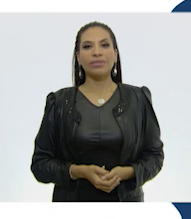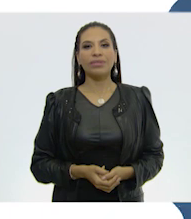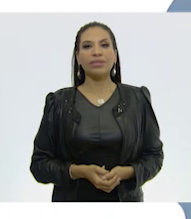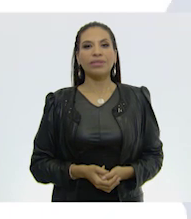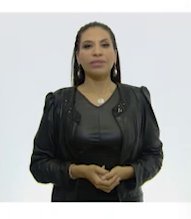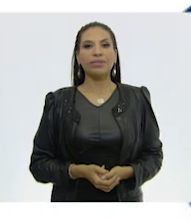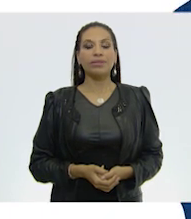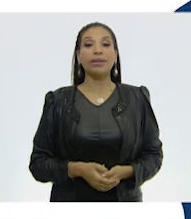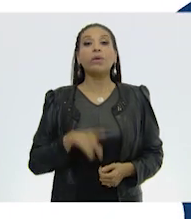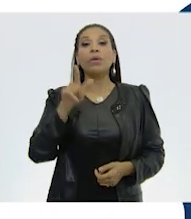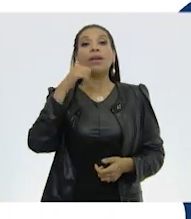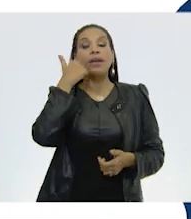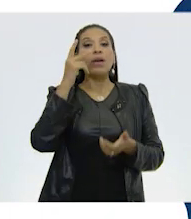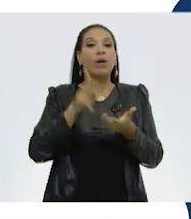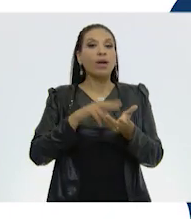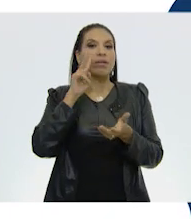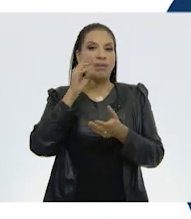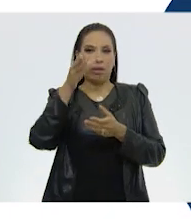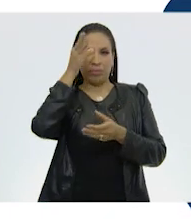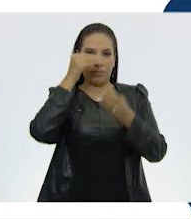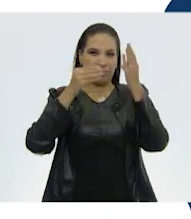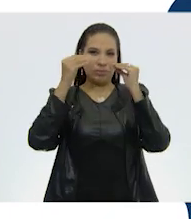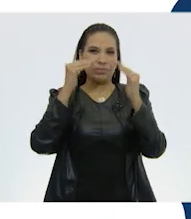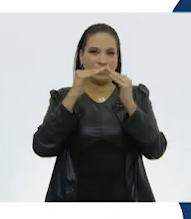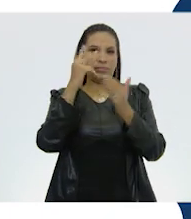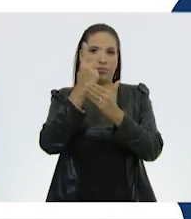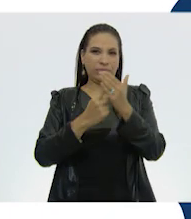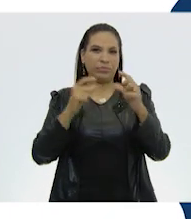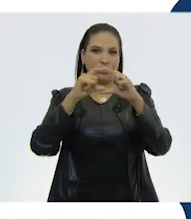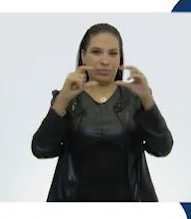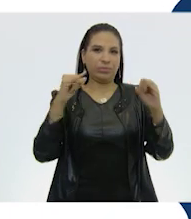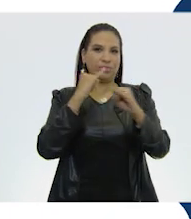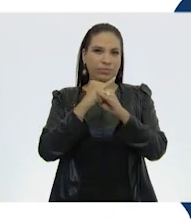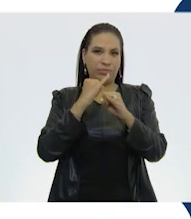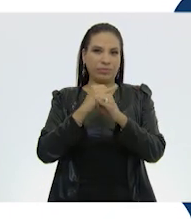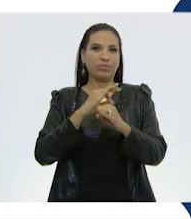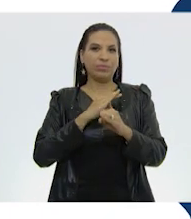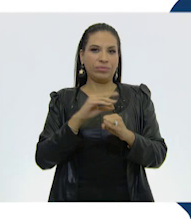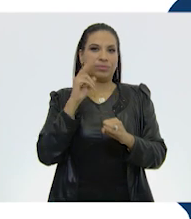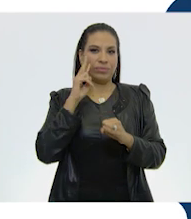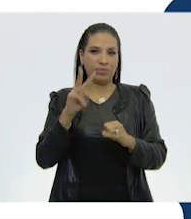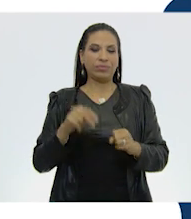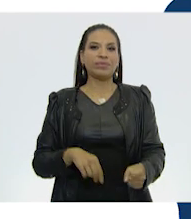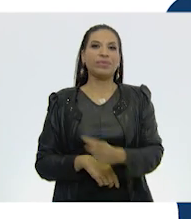conaliteg.cep.gov.mx. Si quieres volver a ver los programas de Aprende en Casa, los puedes